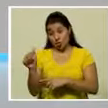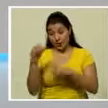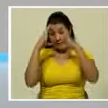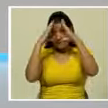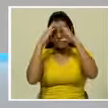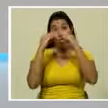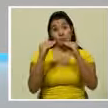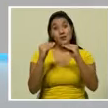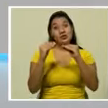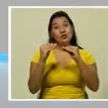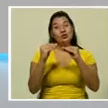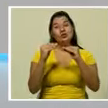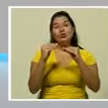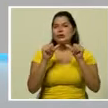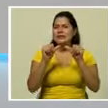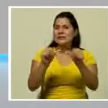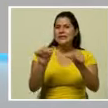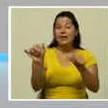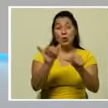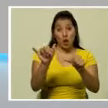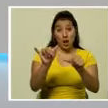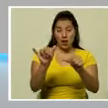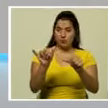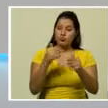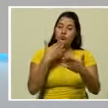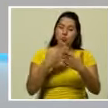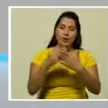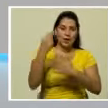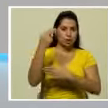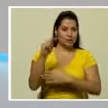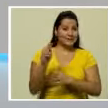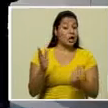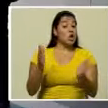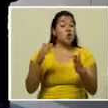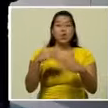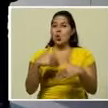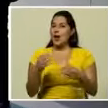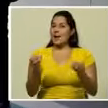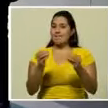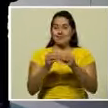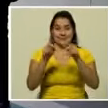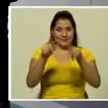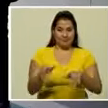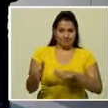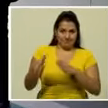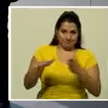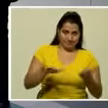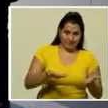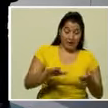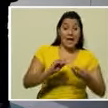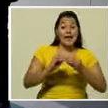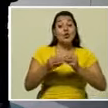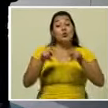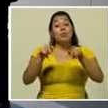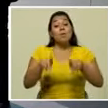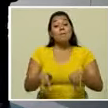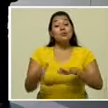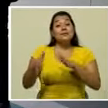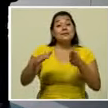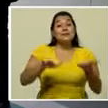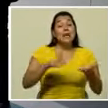excelente noticia: no hay nuevos decesos. La cifra de personas fallecidas por